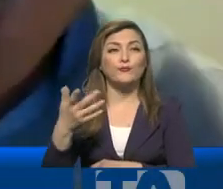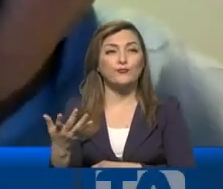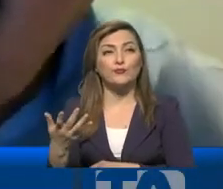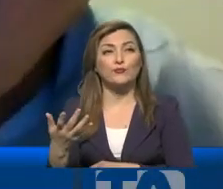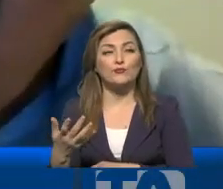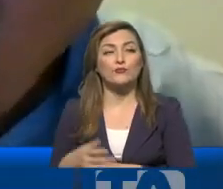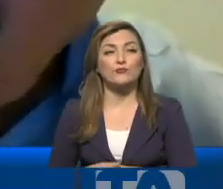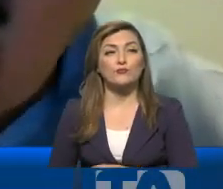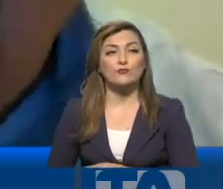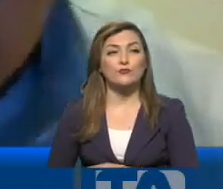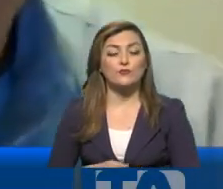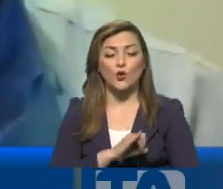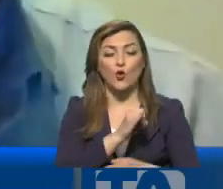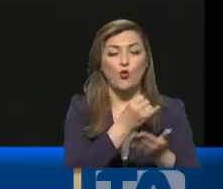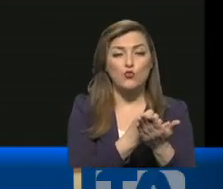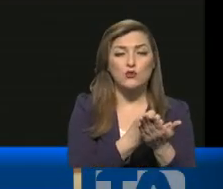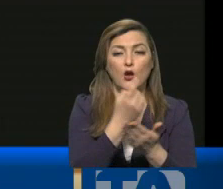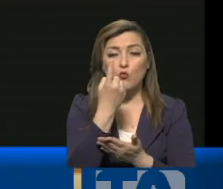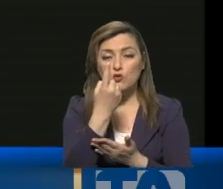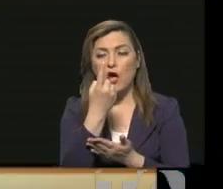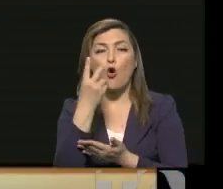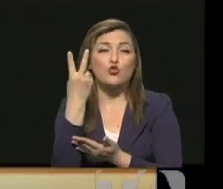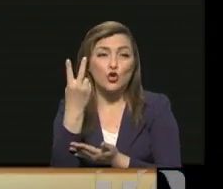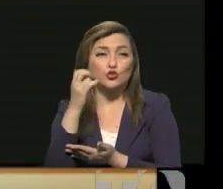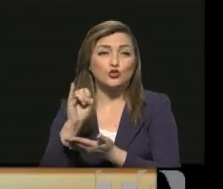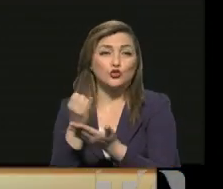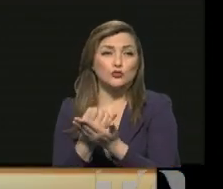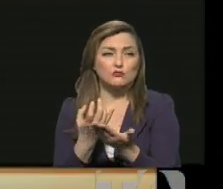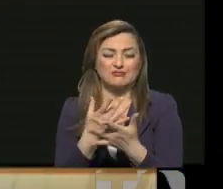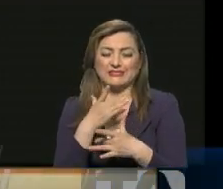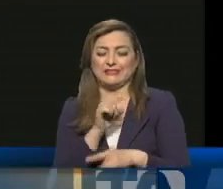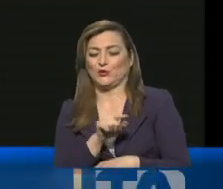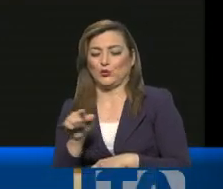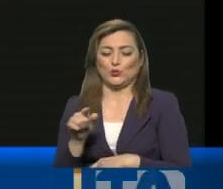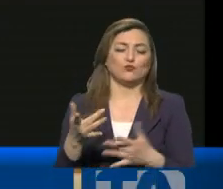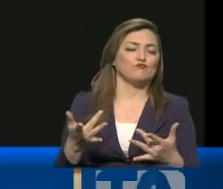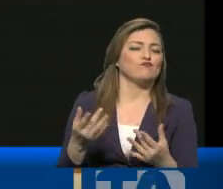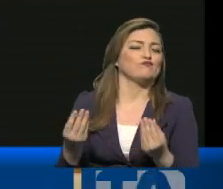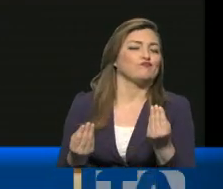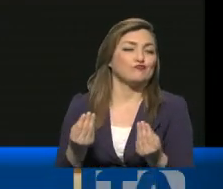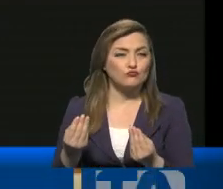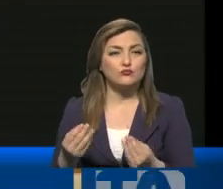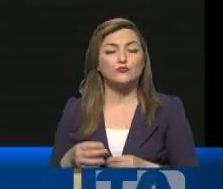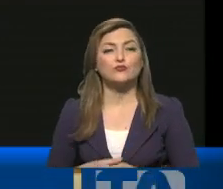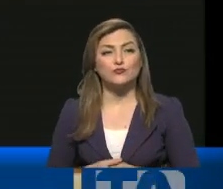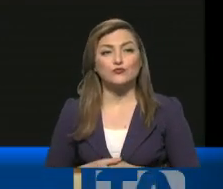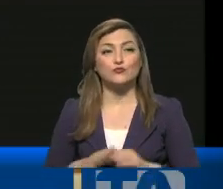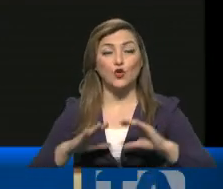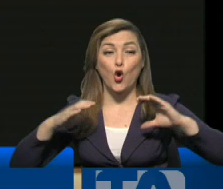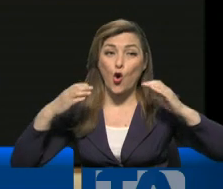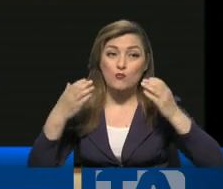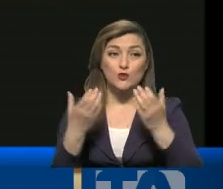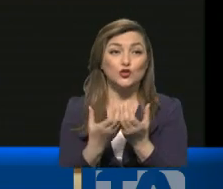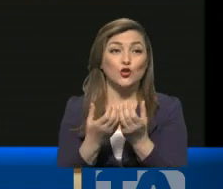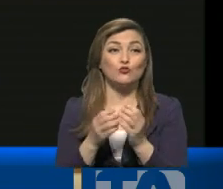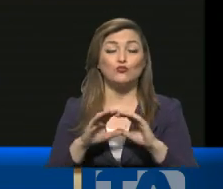tener solamente una junta o las dos. Pues si no les gusta el tema de junta, bien podría llamarse una Comisión